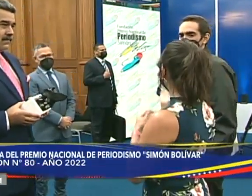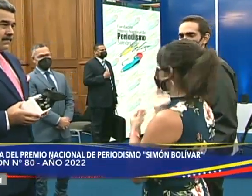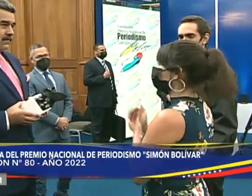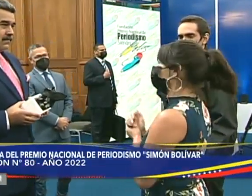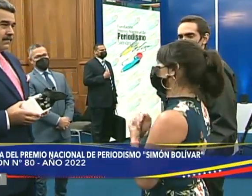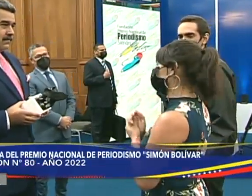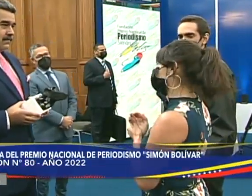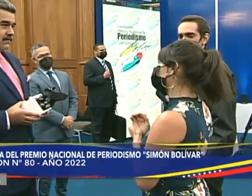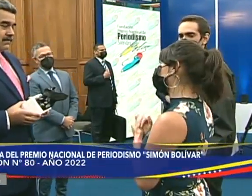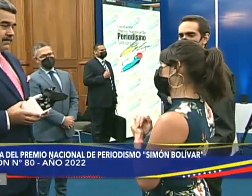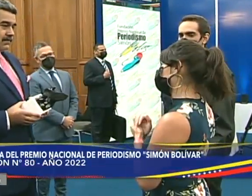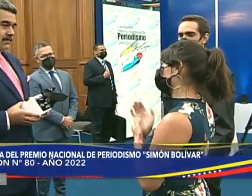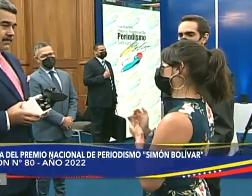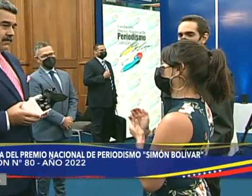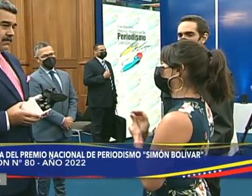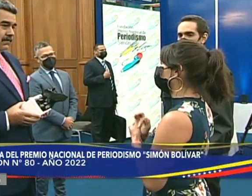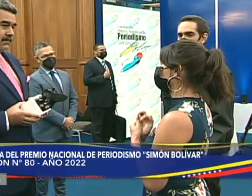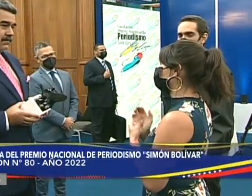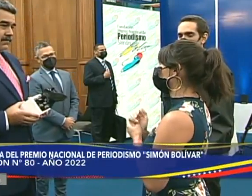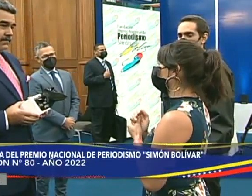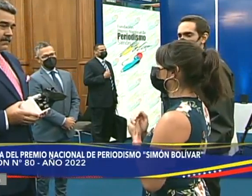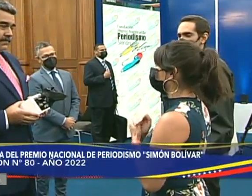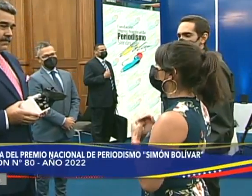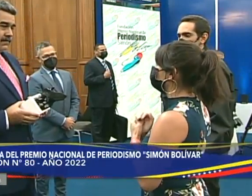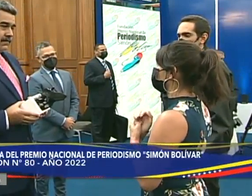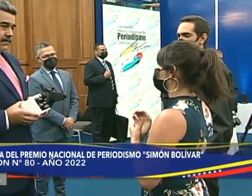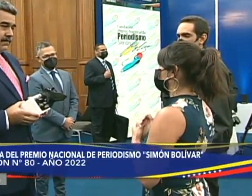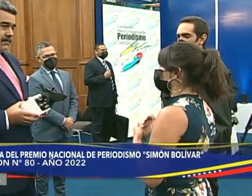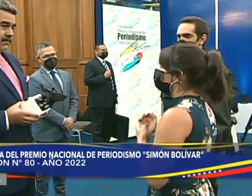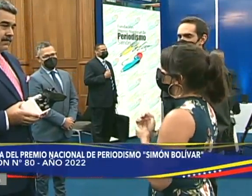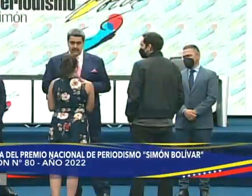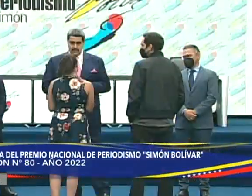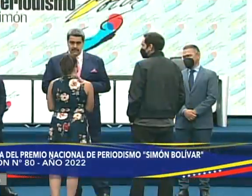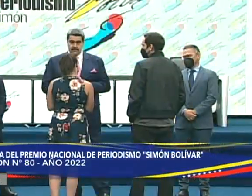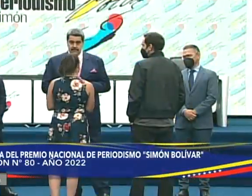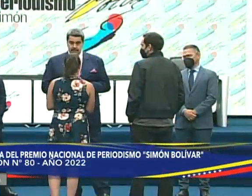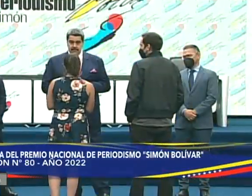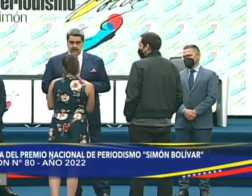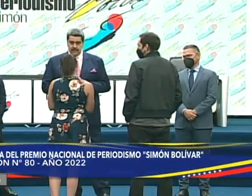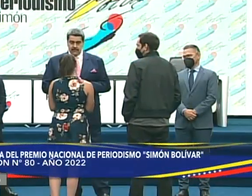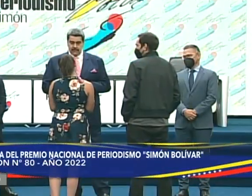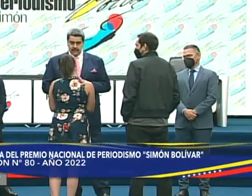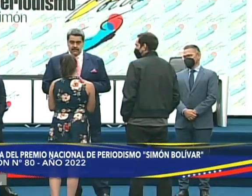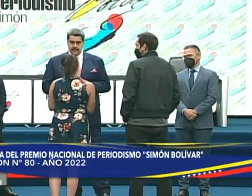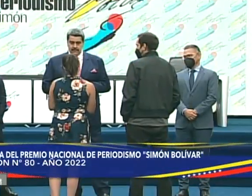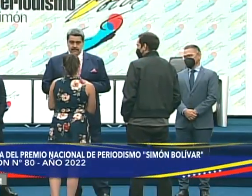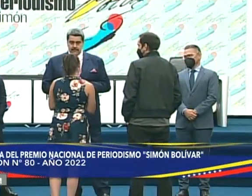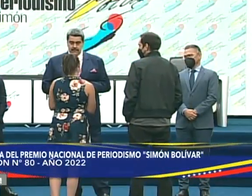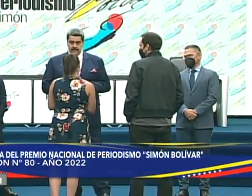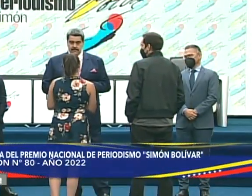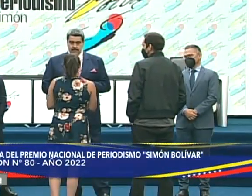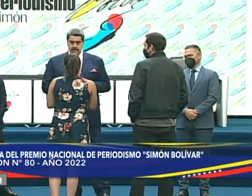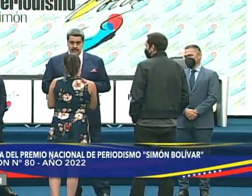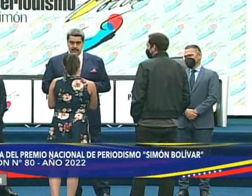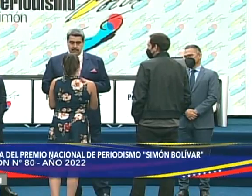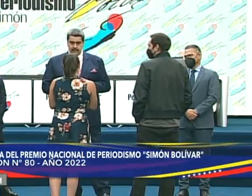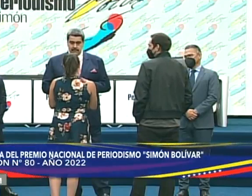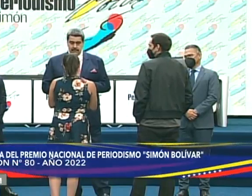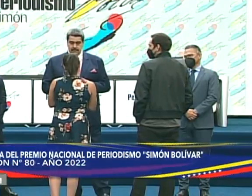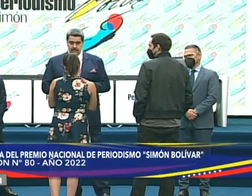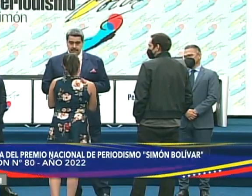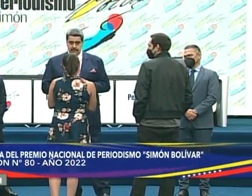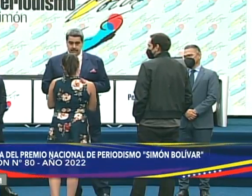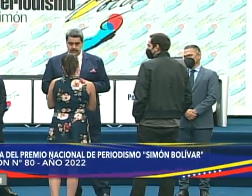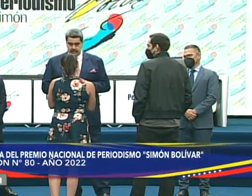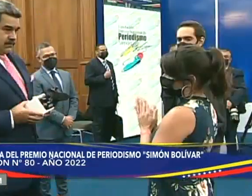luchas que han tenido los pueblos para dignificar todo lo que han sido sus derechos, y en ello también la